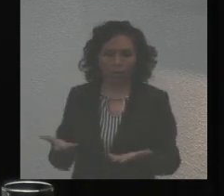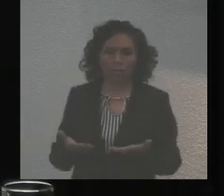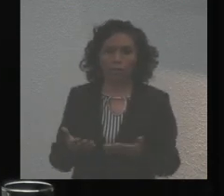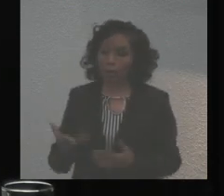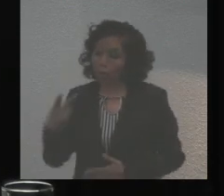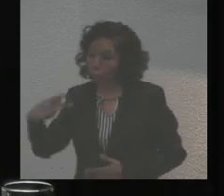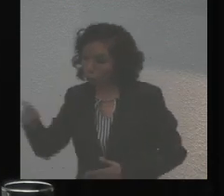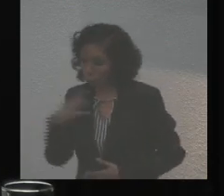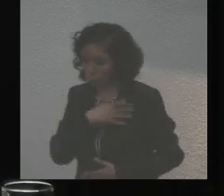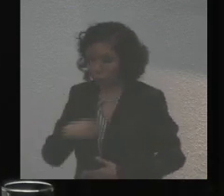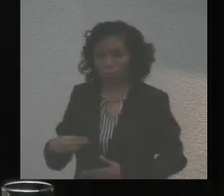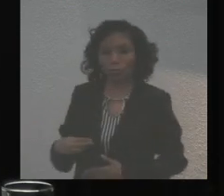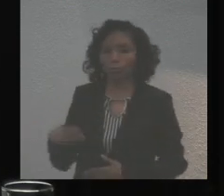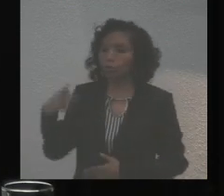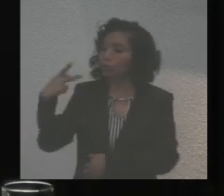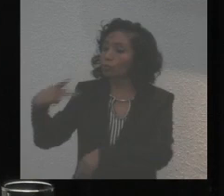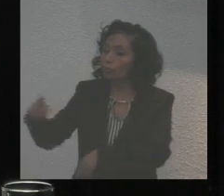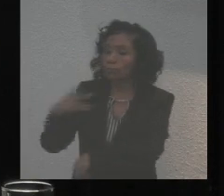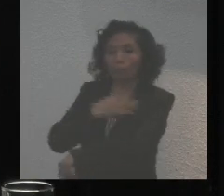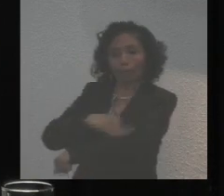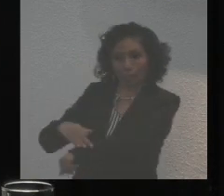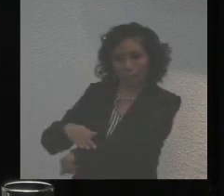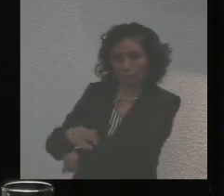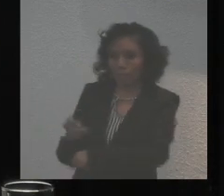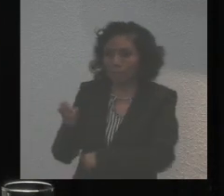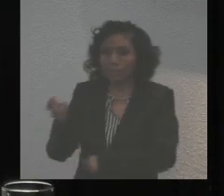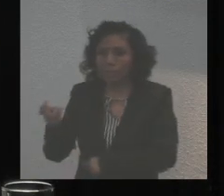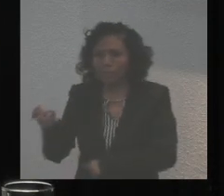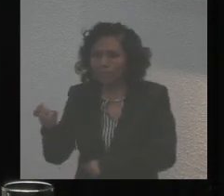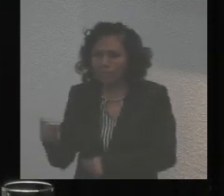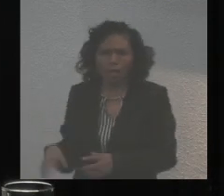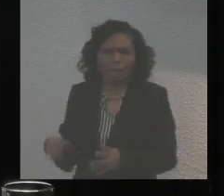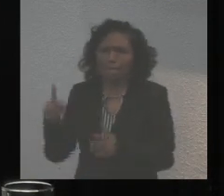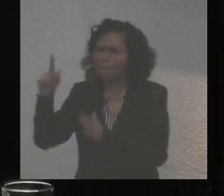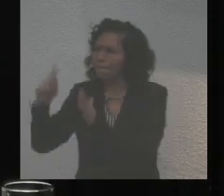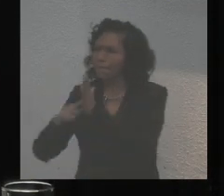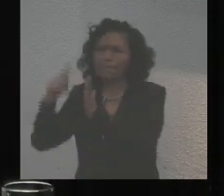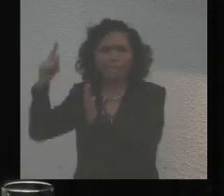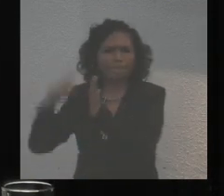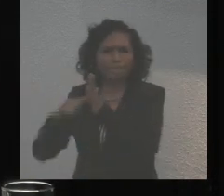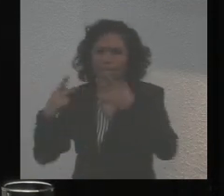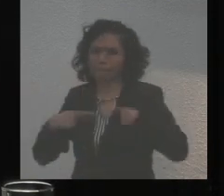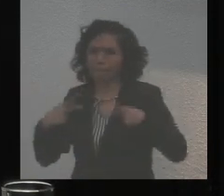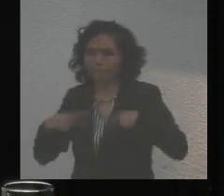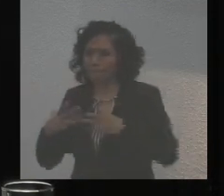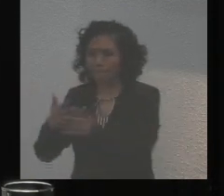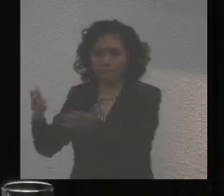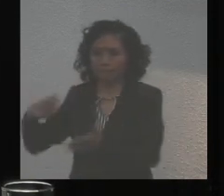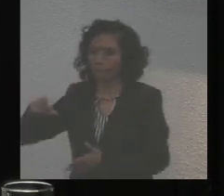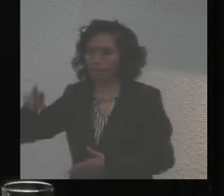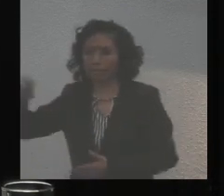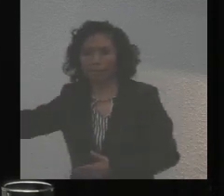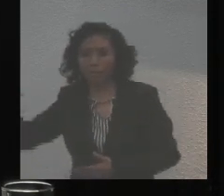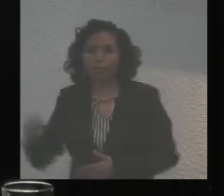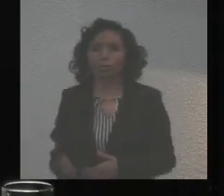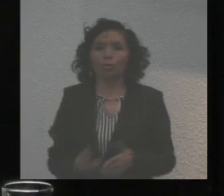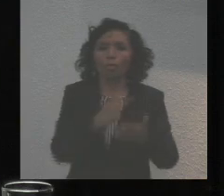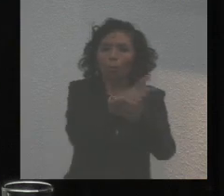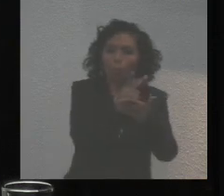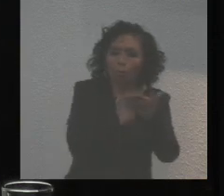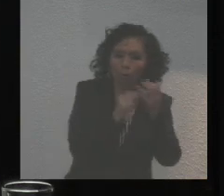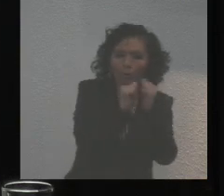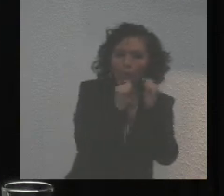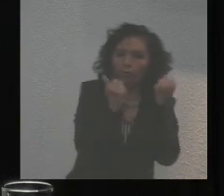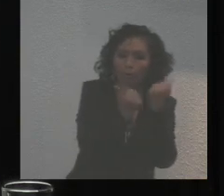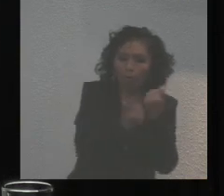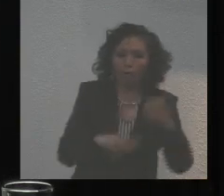sus hijos y sus familias, que alcanza cientos de miles de quintanarroenses. Programas sociales con servicios médicos de primer